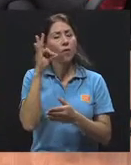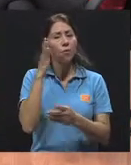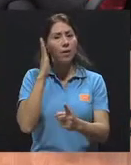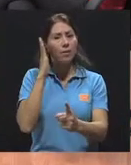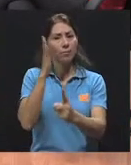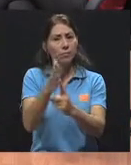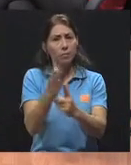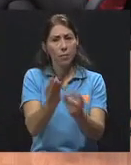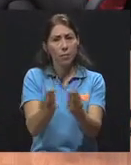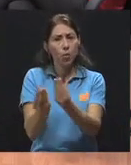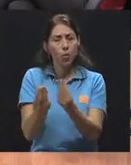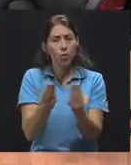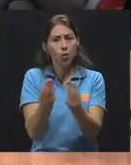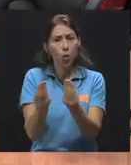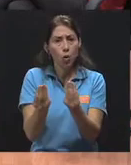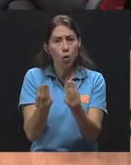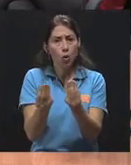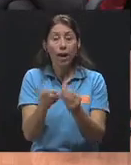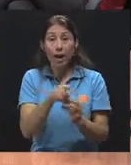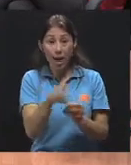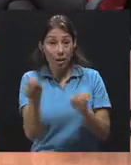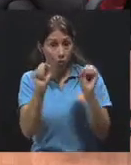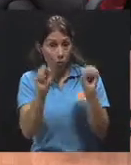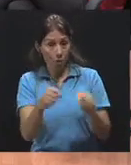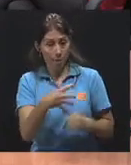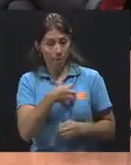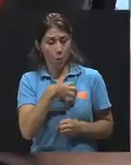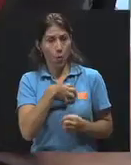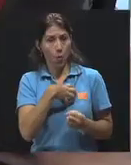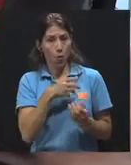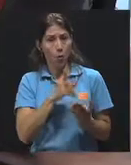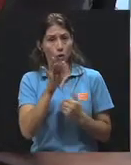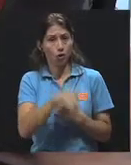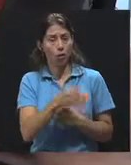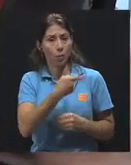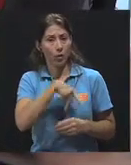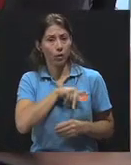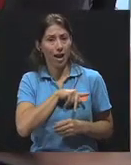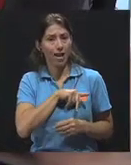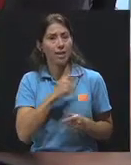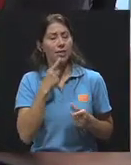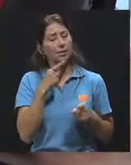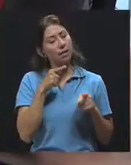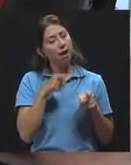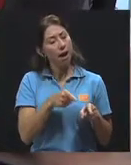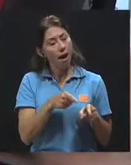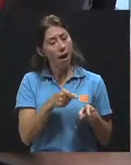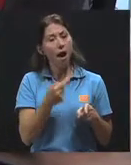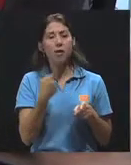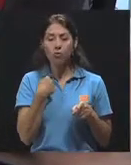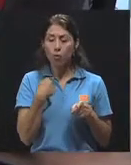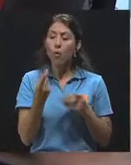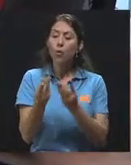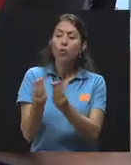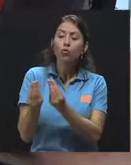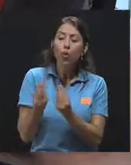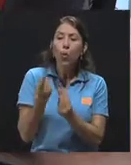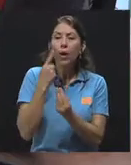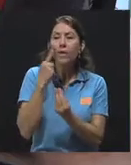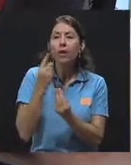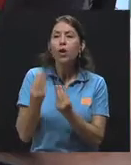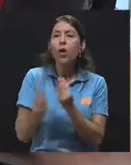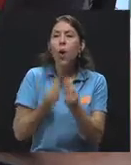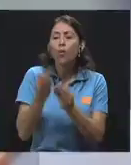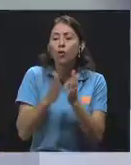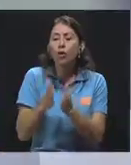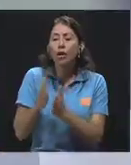pipeline de producción, pueden agarrar su proyecto personal y decir, en producción voy a ver cómo se organiza, cómo se hace